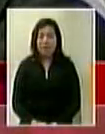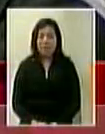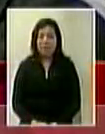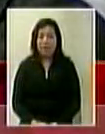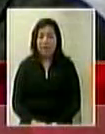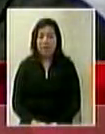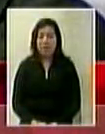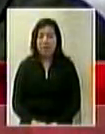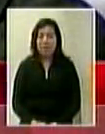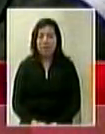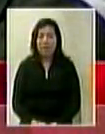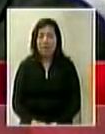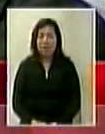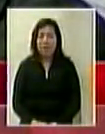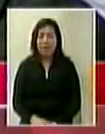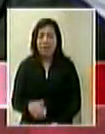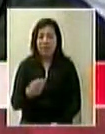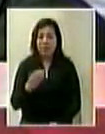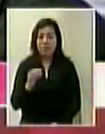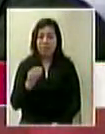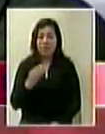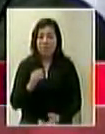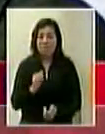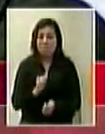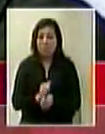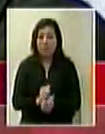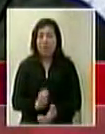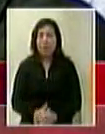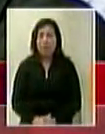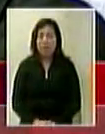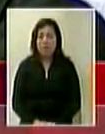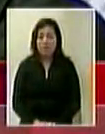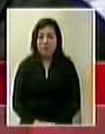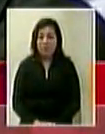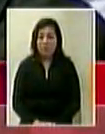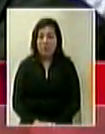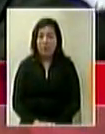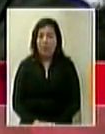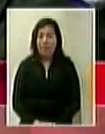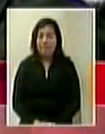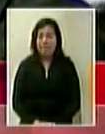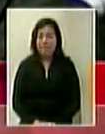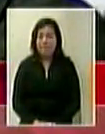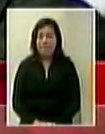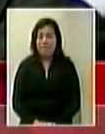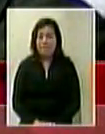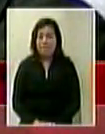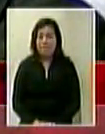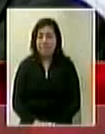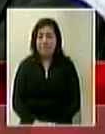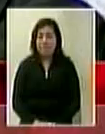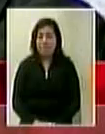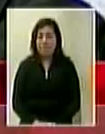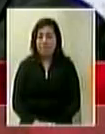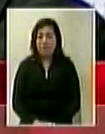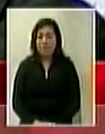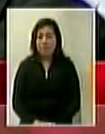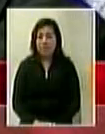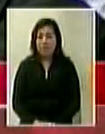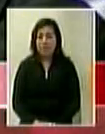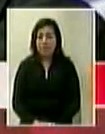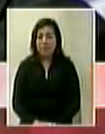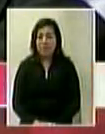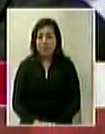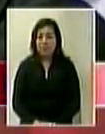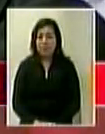hechos de corrupción, el área destinada a presos, establecimientos penitenciarios para unos cuantos presos, o pabellones en San Jorge, por